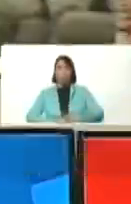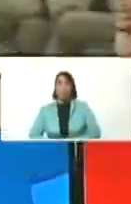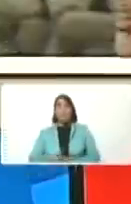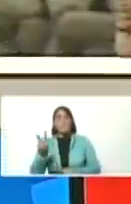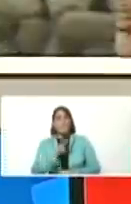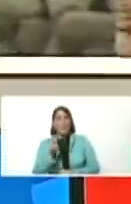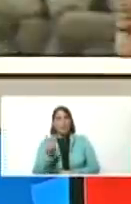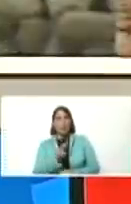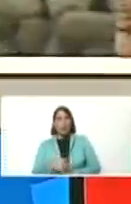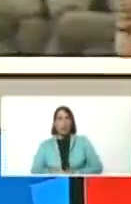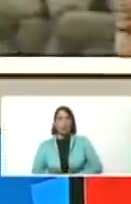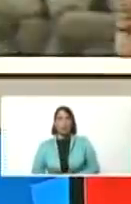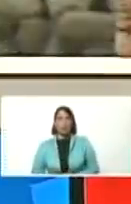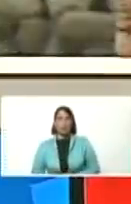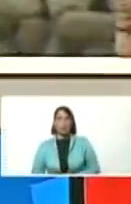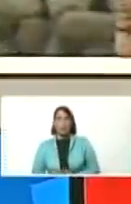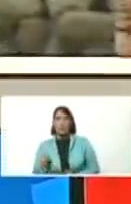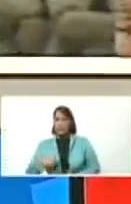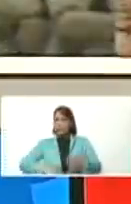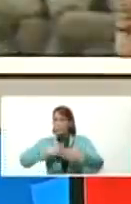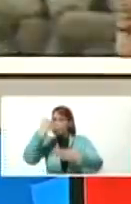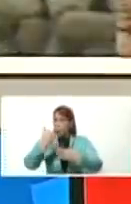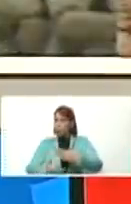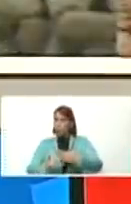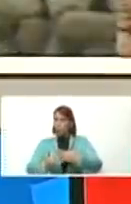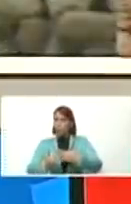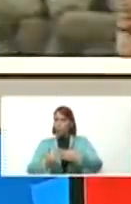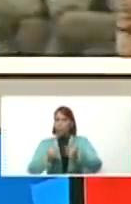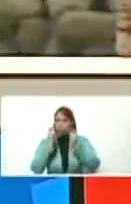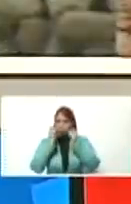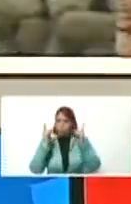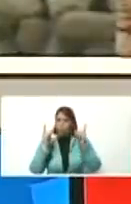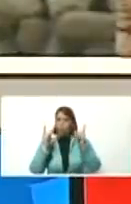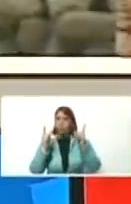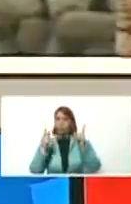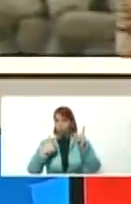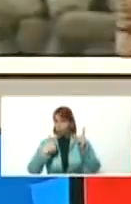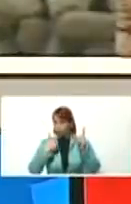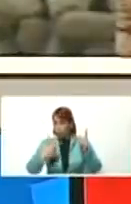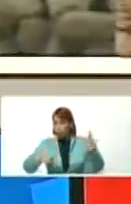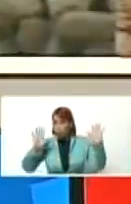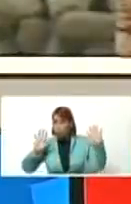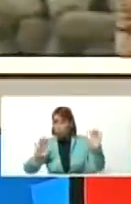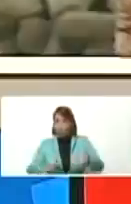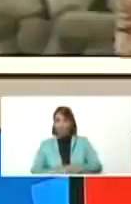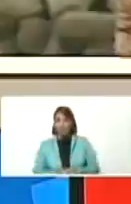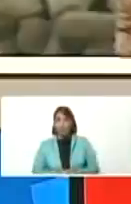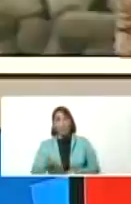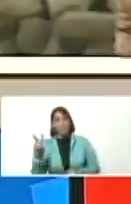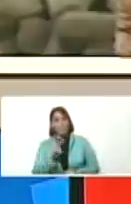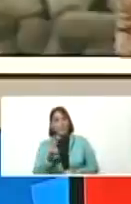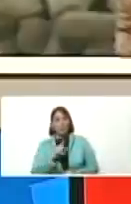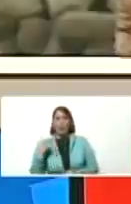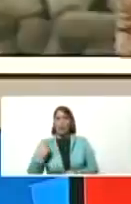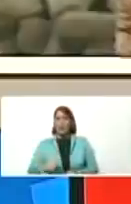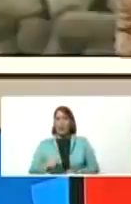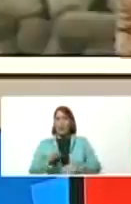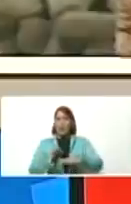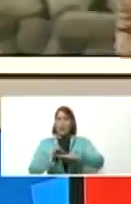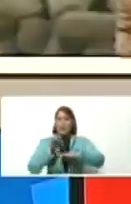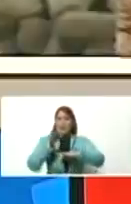Venezuela tiene un proyecto maravilloso, así lo digo. Venezuela tiene una